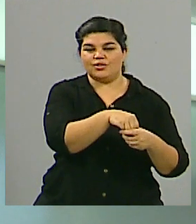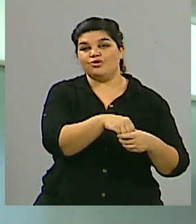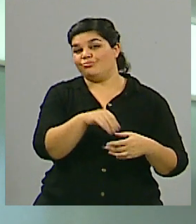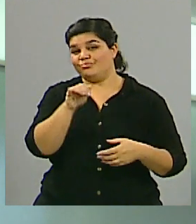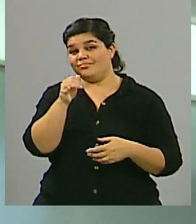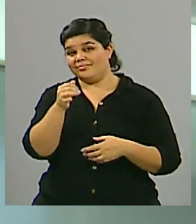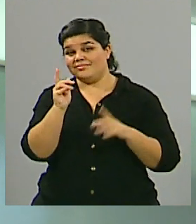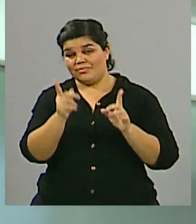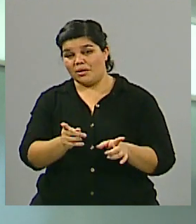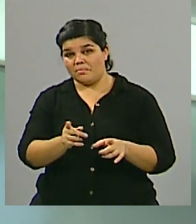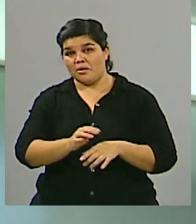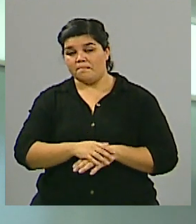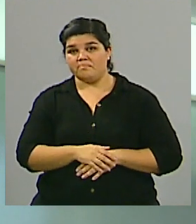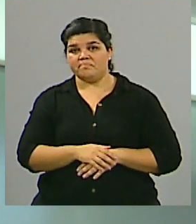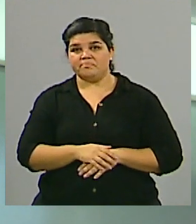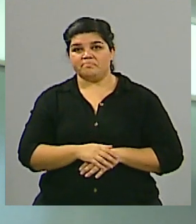ver con esto, ¿no? Bueno,